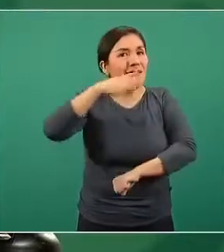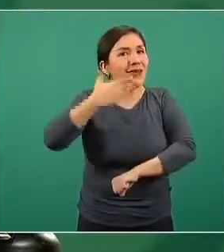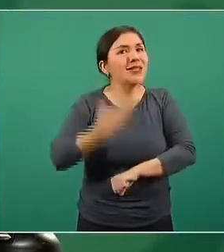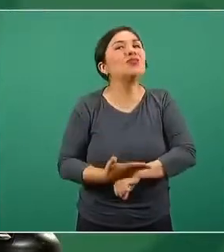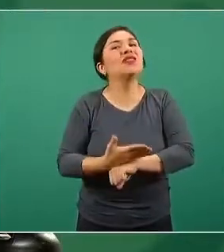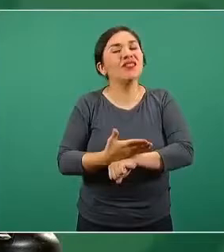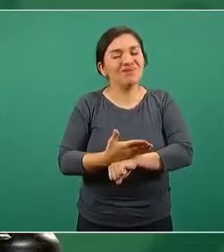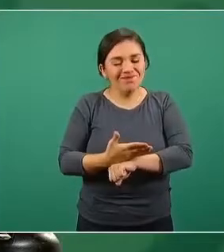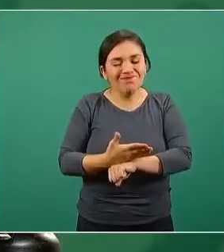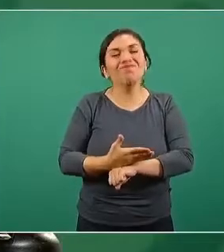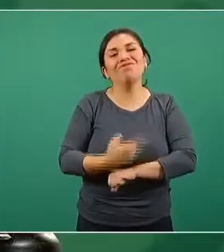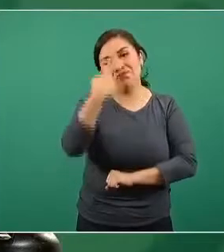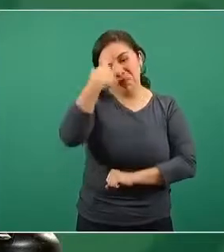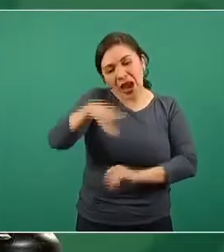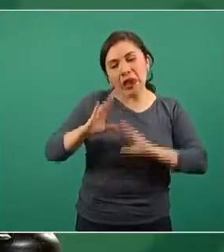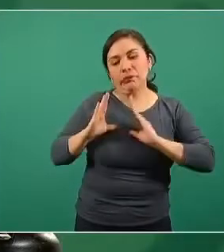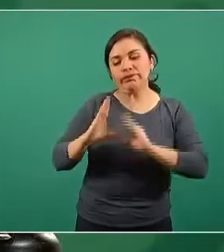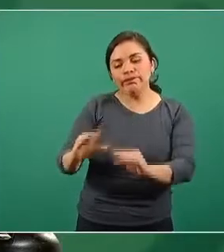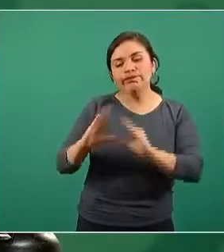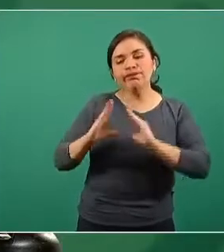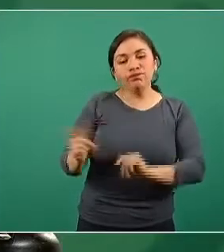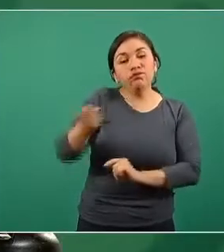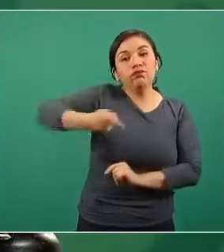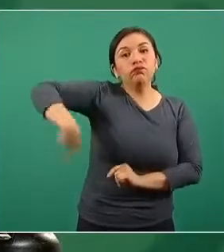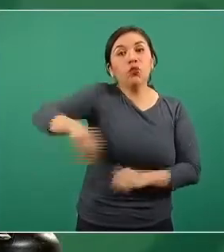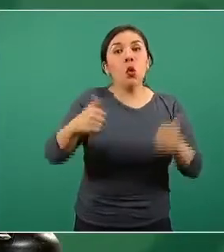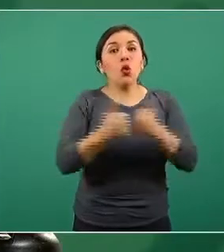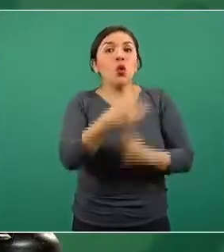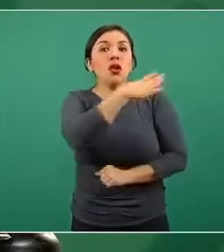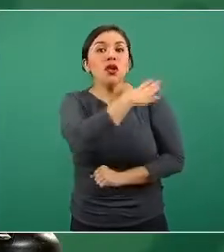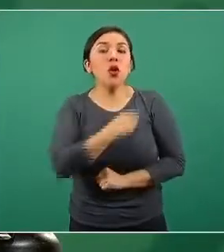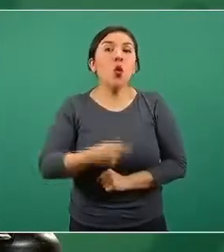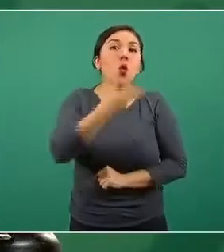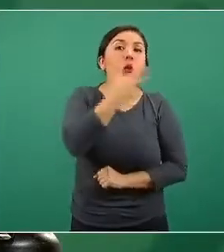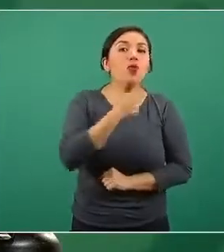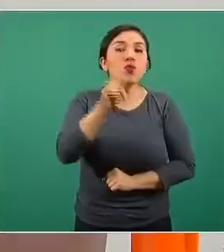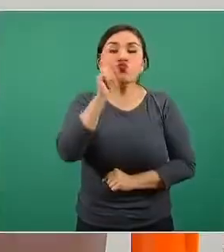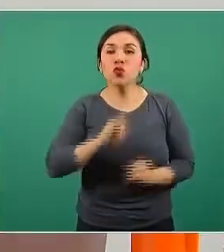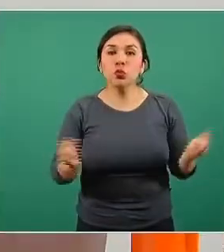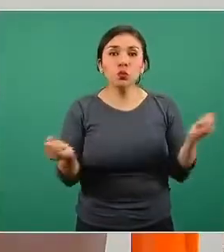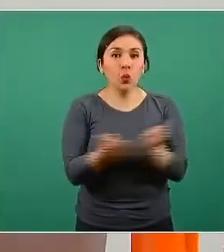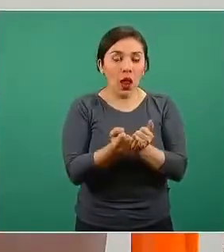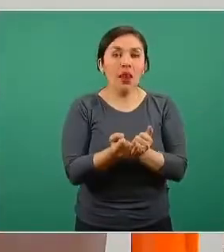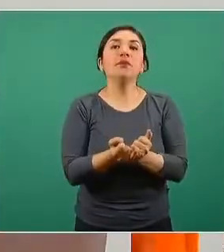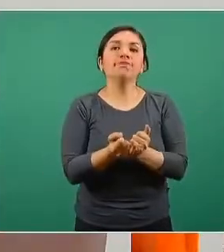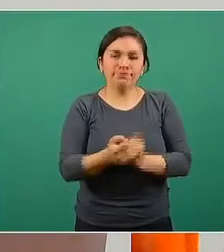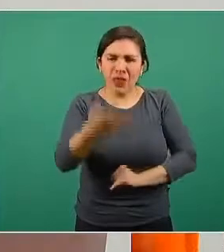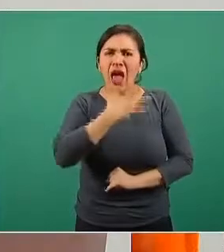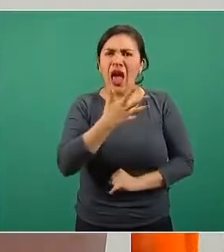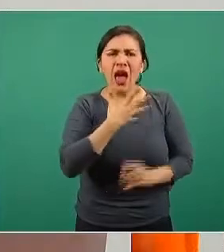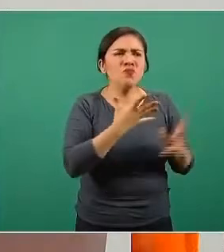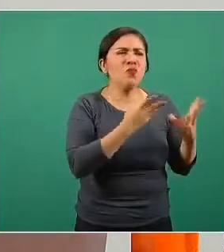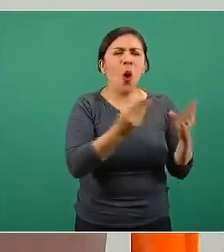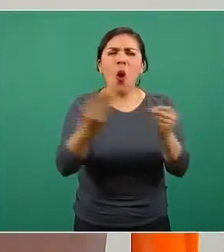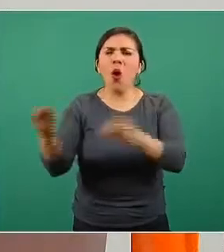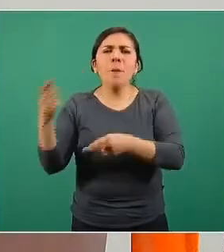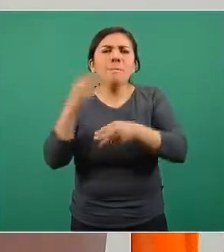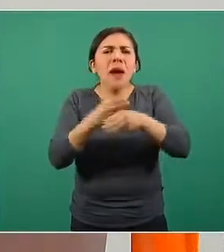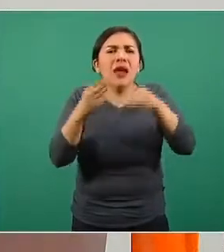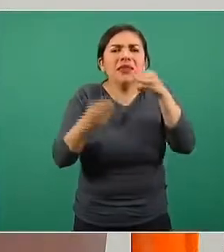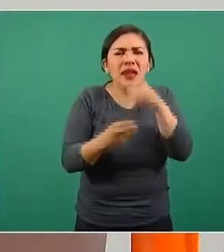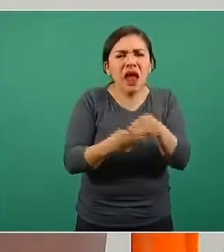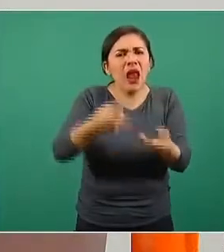responsabilidad también sobre la formación de sus hijas e hijos, y existen múltiples recursos